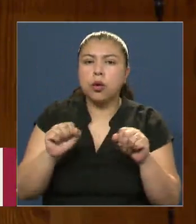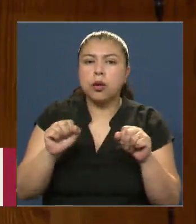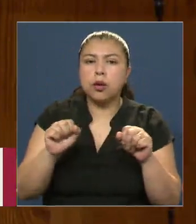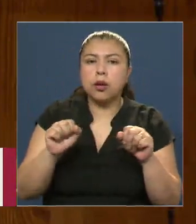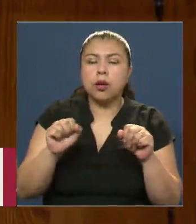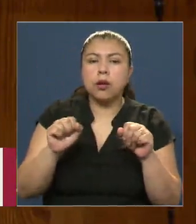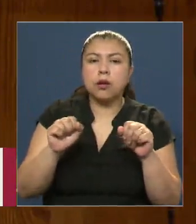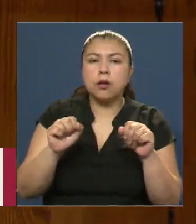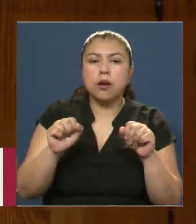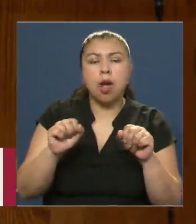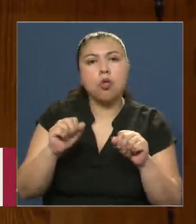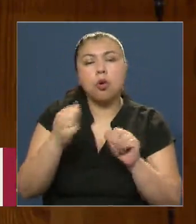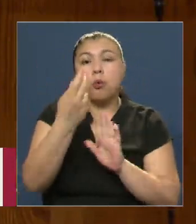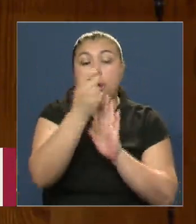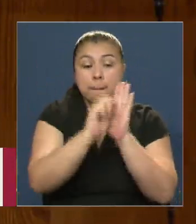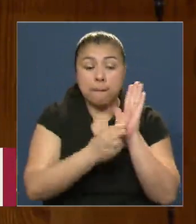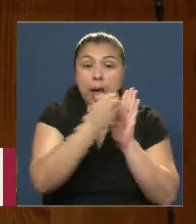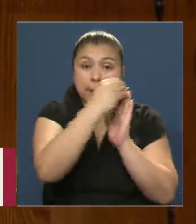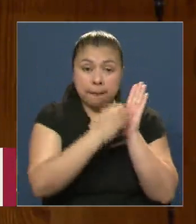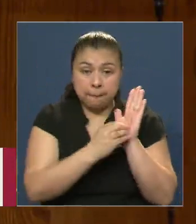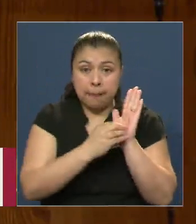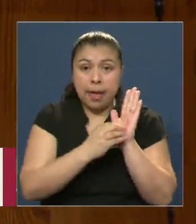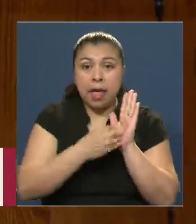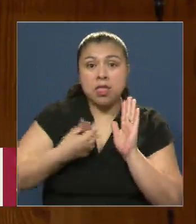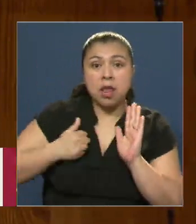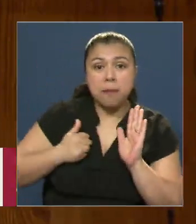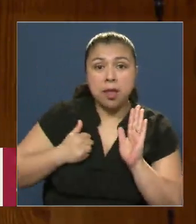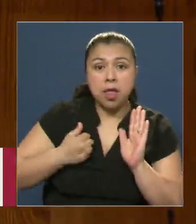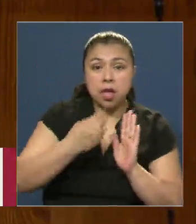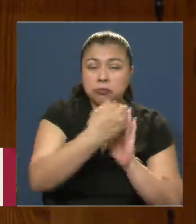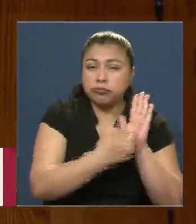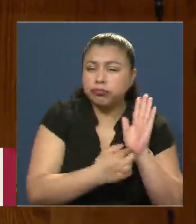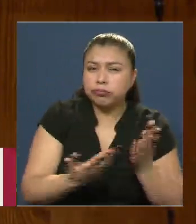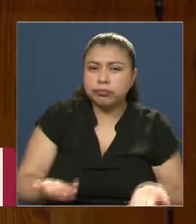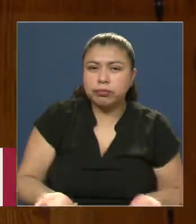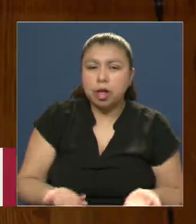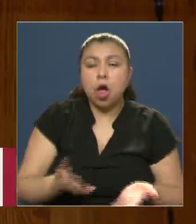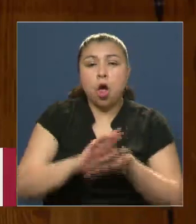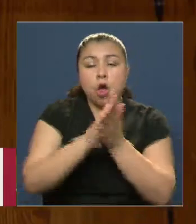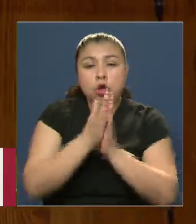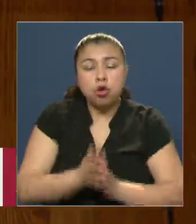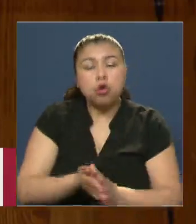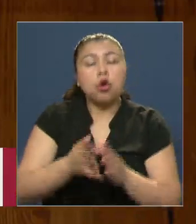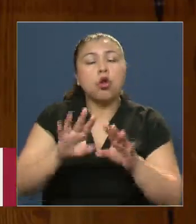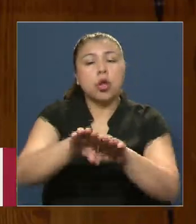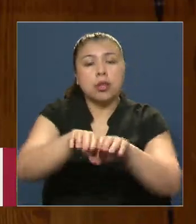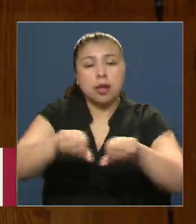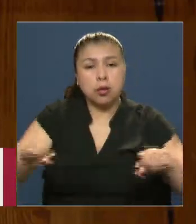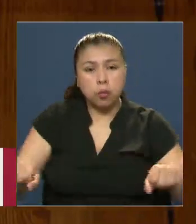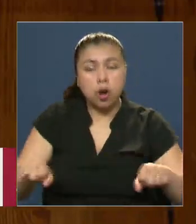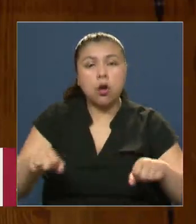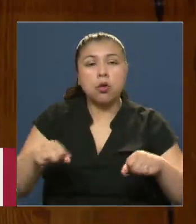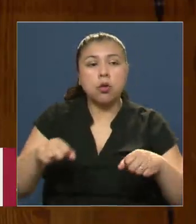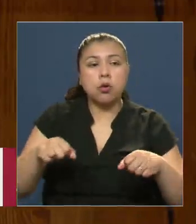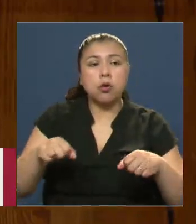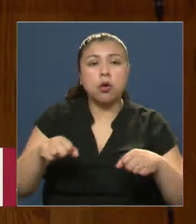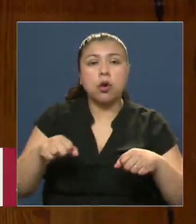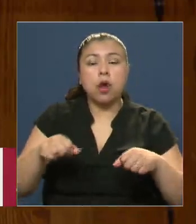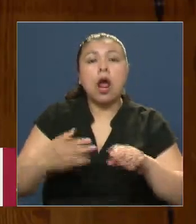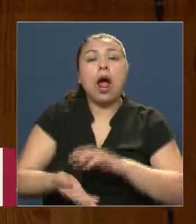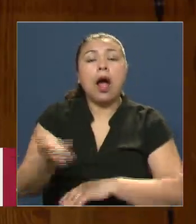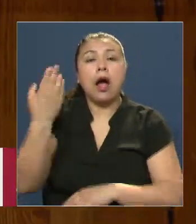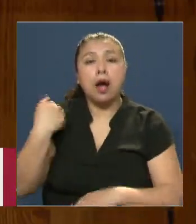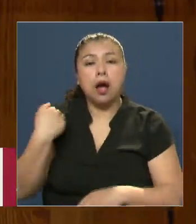no pueden haber estado considerados en el presupuesto de la PDI. Toda vez que este acuerdo internacional se adoptó con posterioridad